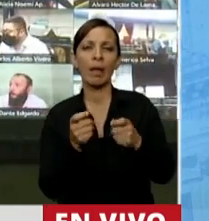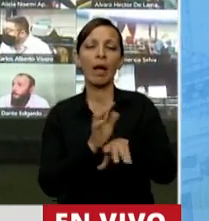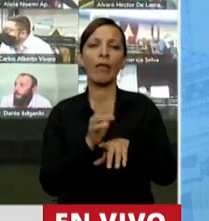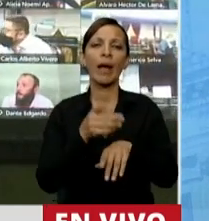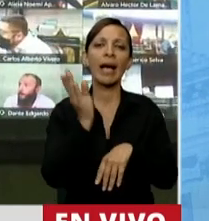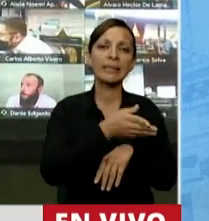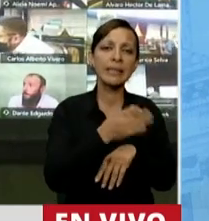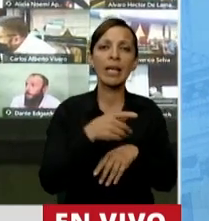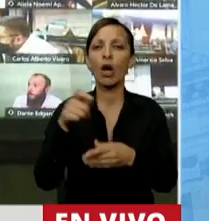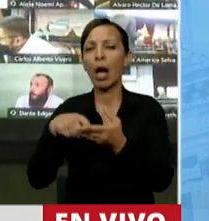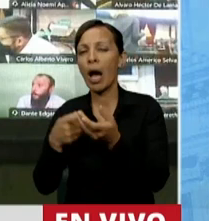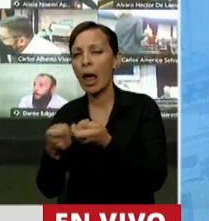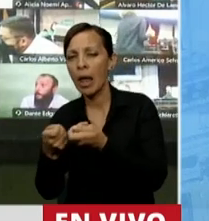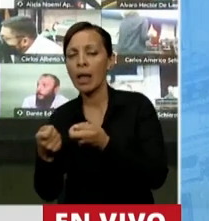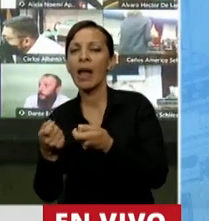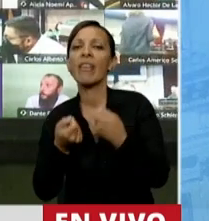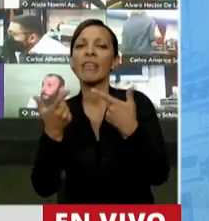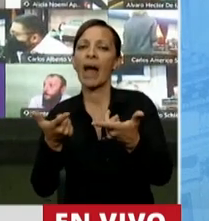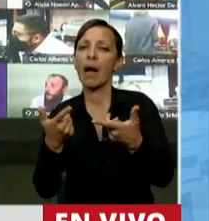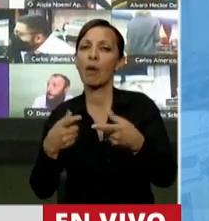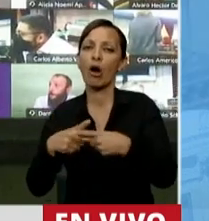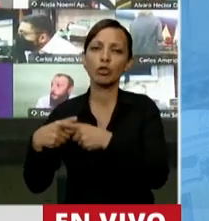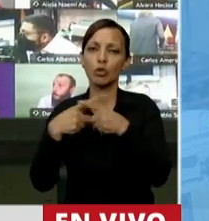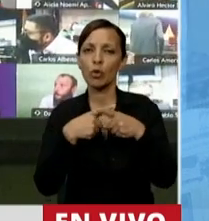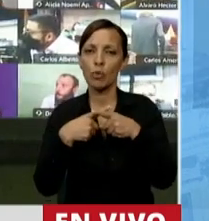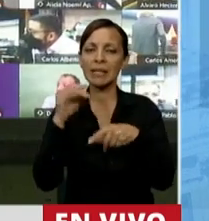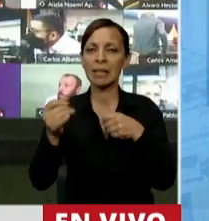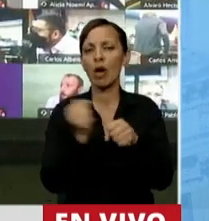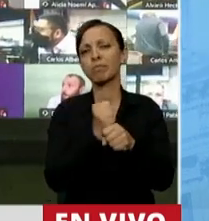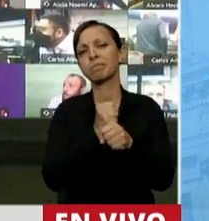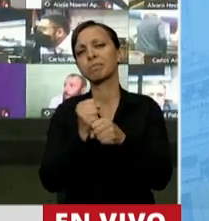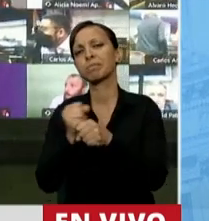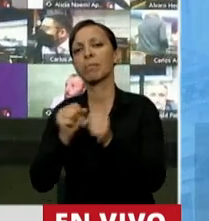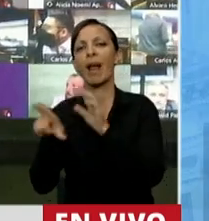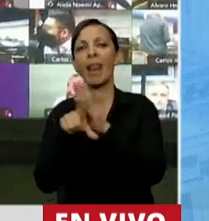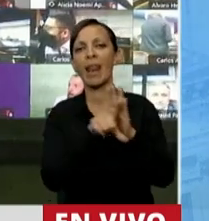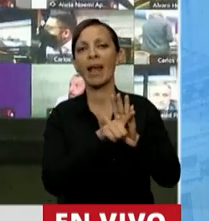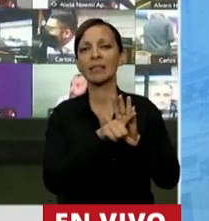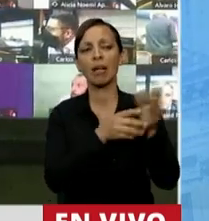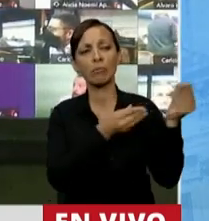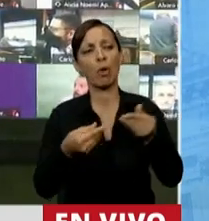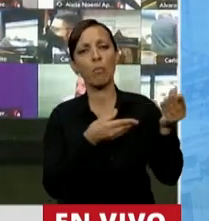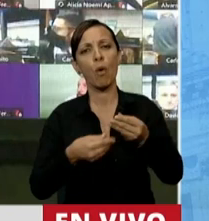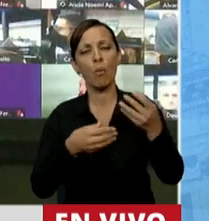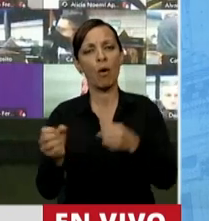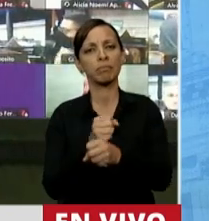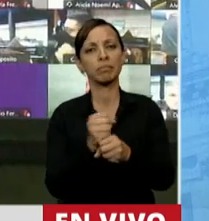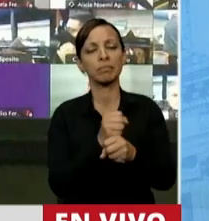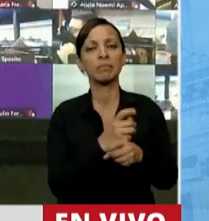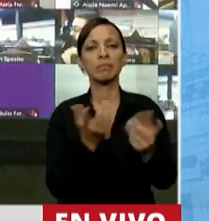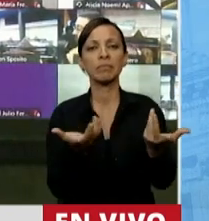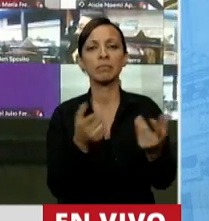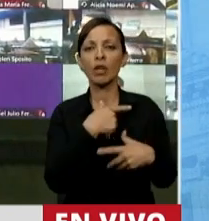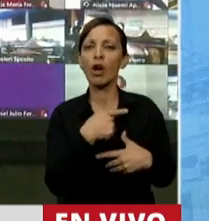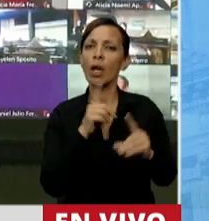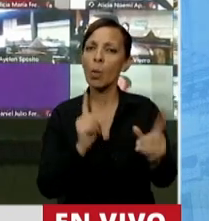chequera, conseguimos quórum y no será la escribanía, pero seguimos aprobando todas las leyes que vienen al Congreso. No les alcanzó